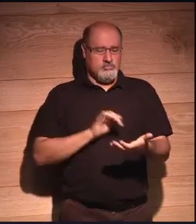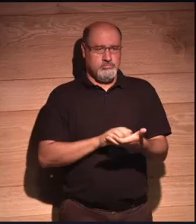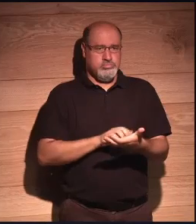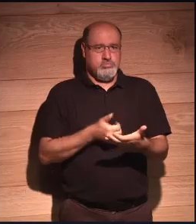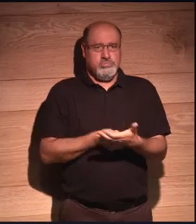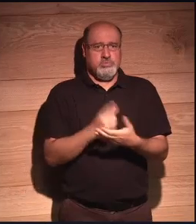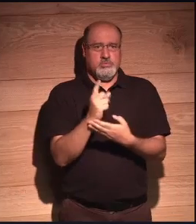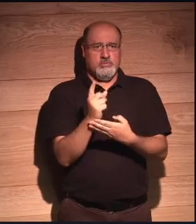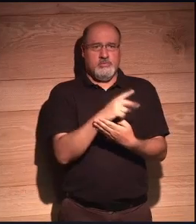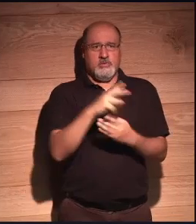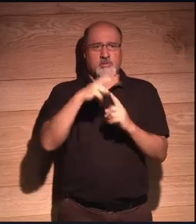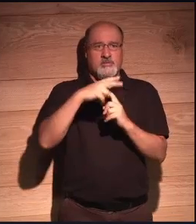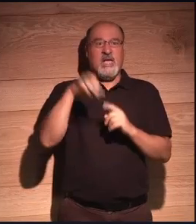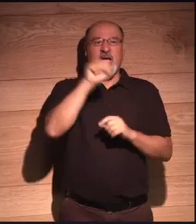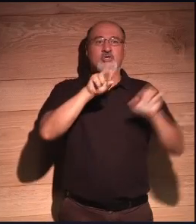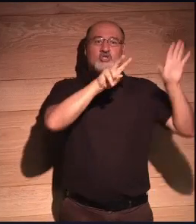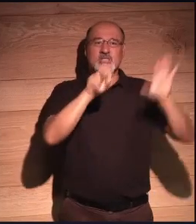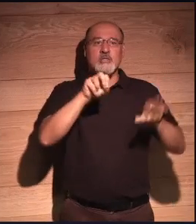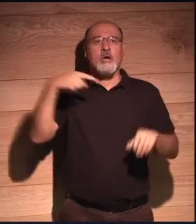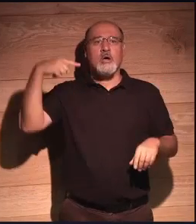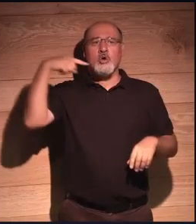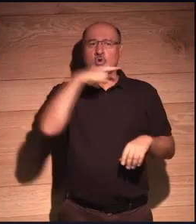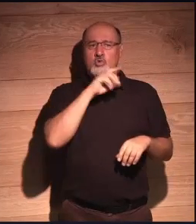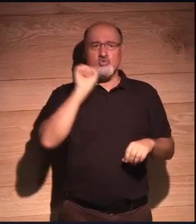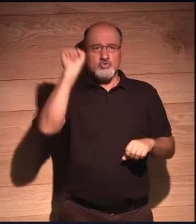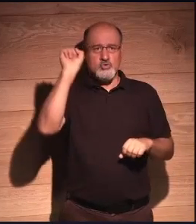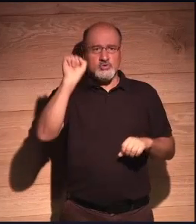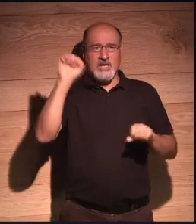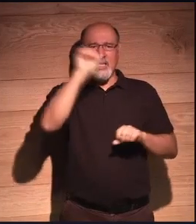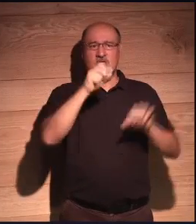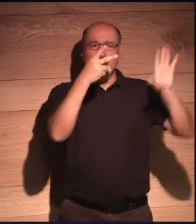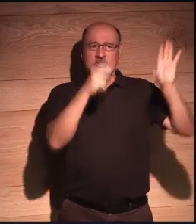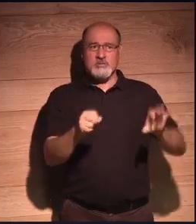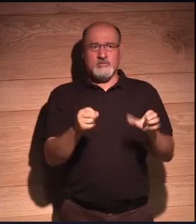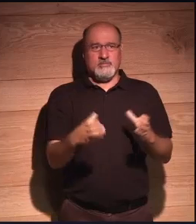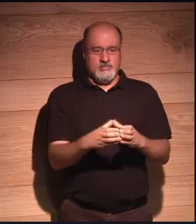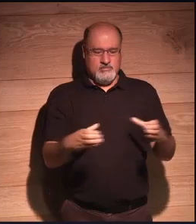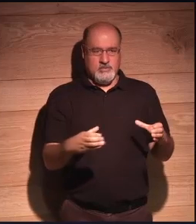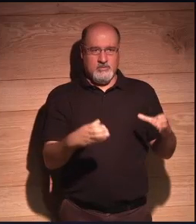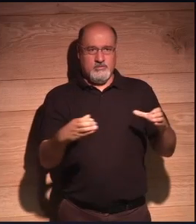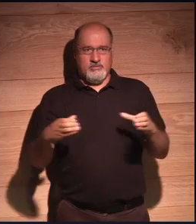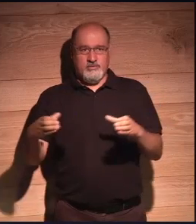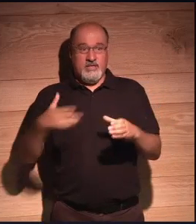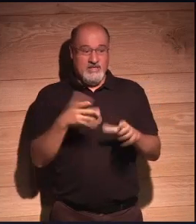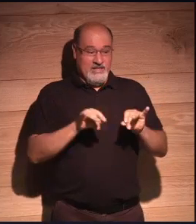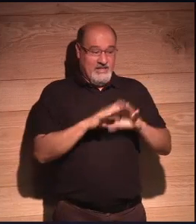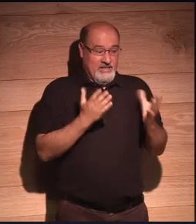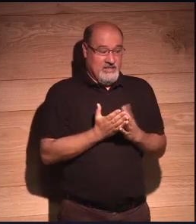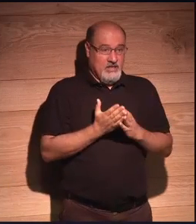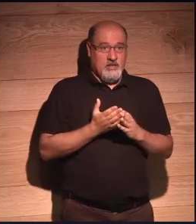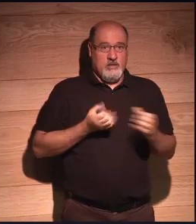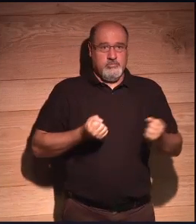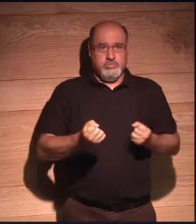en el año 70. O sea, en los años 70 los rusos estaban controlando una bañera con patas desde la Tierra, con los